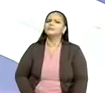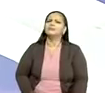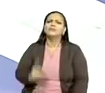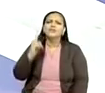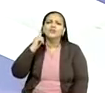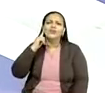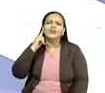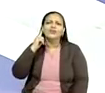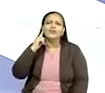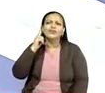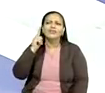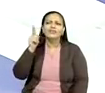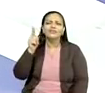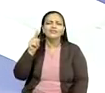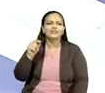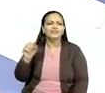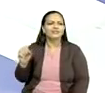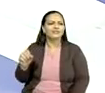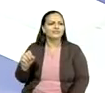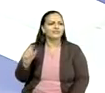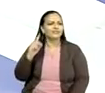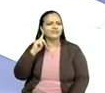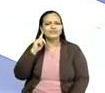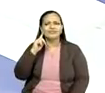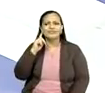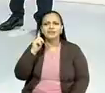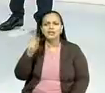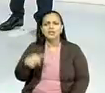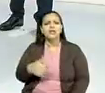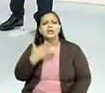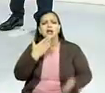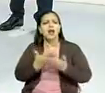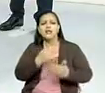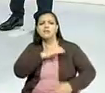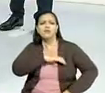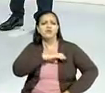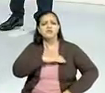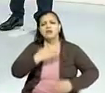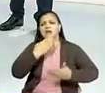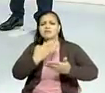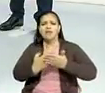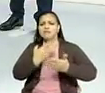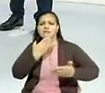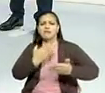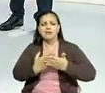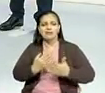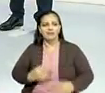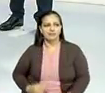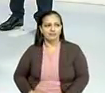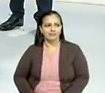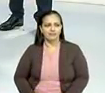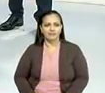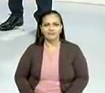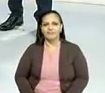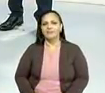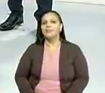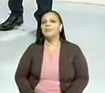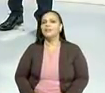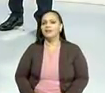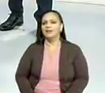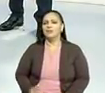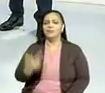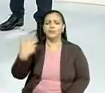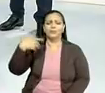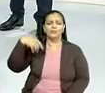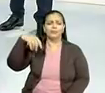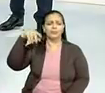Como 10 años. 10 años. 8, 9. Desde que entró usted acá. Desde que yo llegué, sí. Cuando entró, cuando invitó a Rosalena por primera vez. Por primera vez, Bolones, sí. Ahí también, ahí